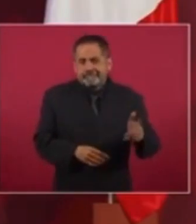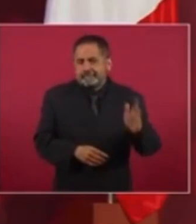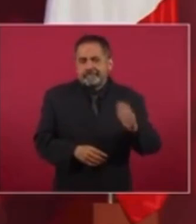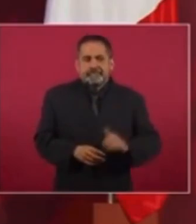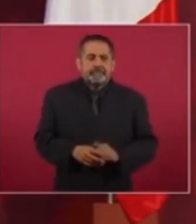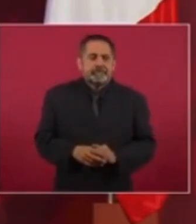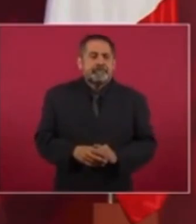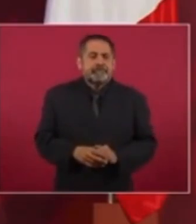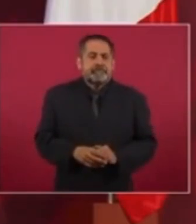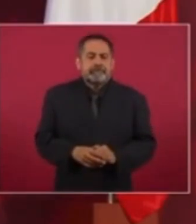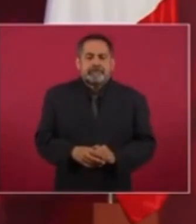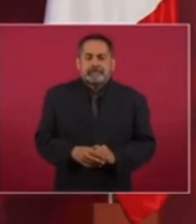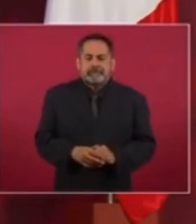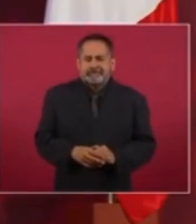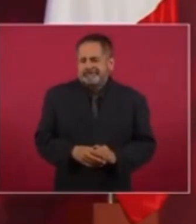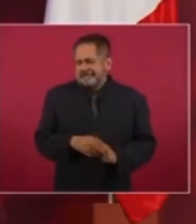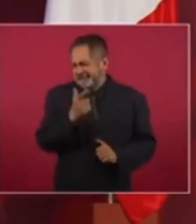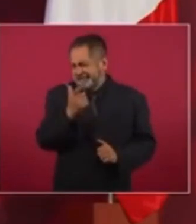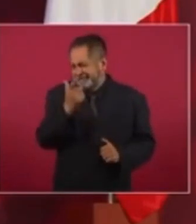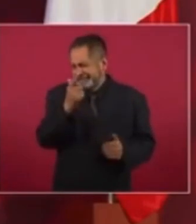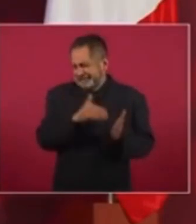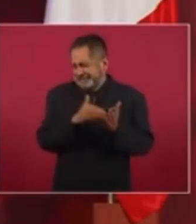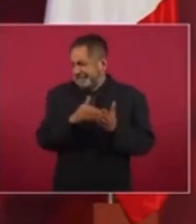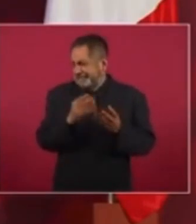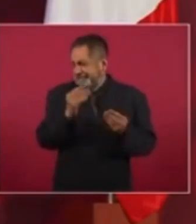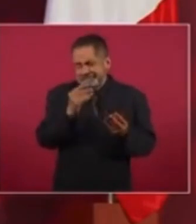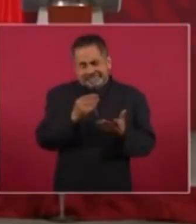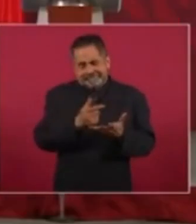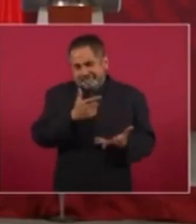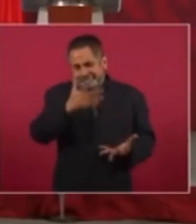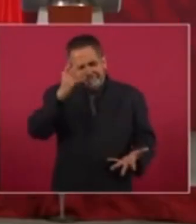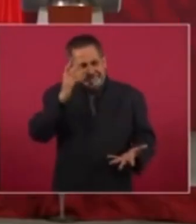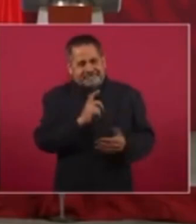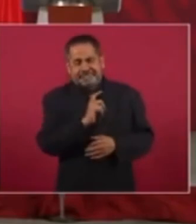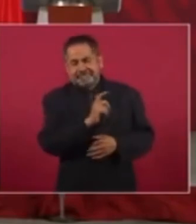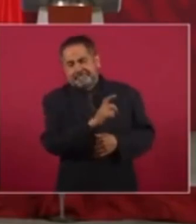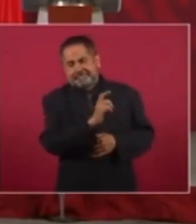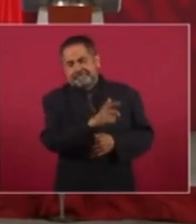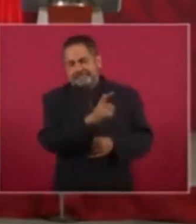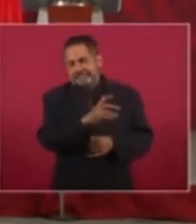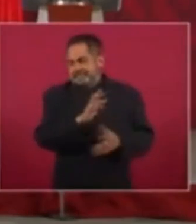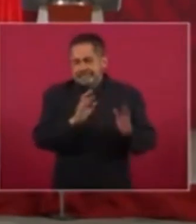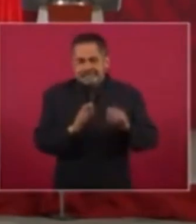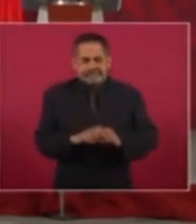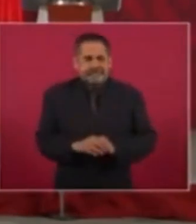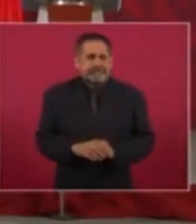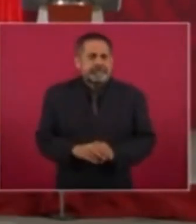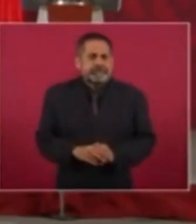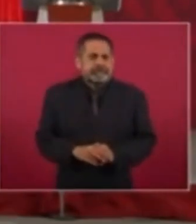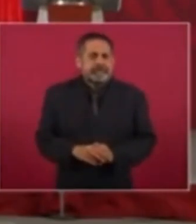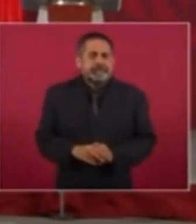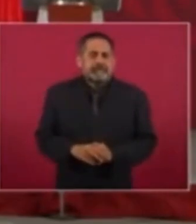con Felipe Calderón se la cargaron al pueblo de México. Ya lo vimos en un video donde Felipe